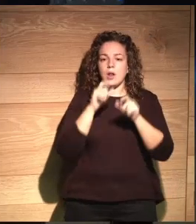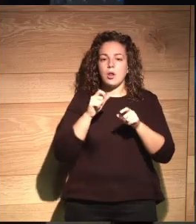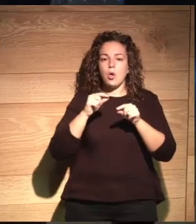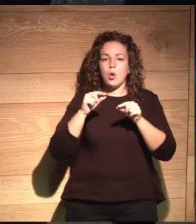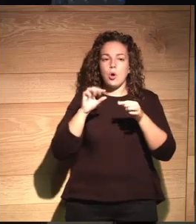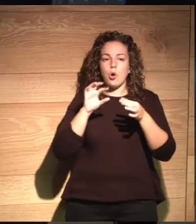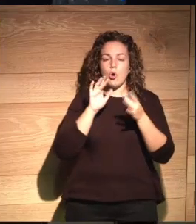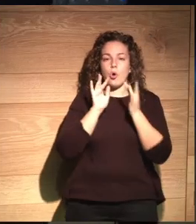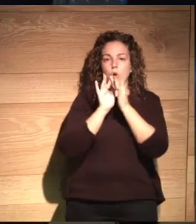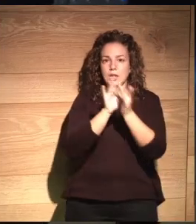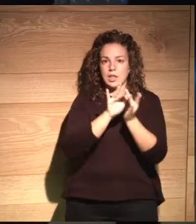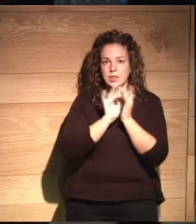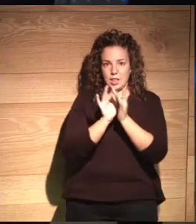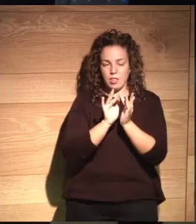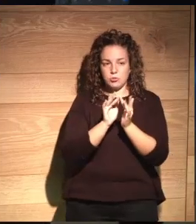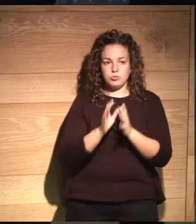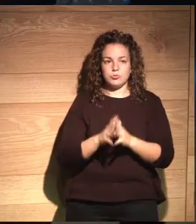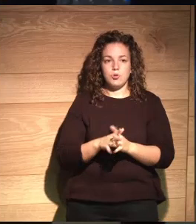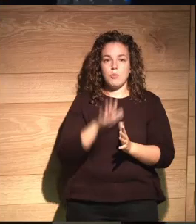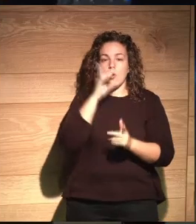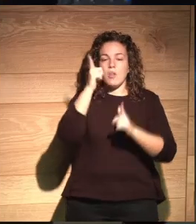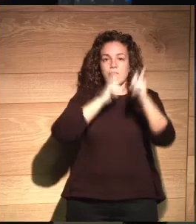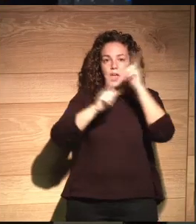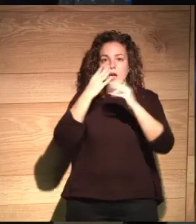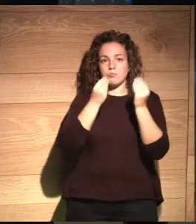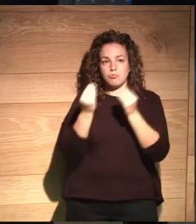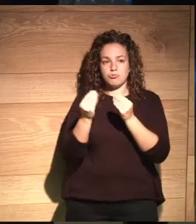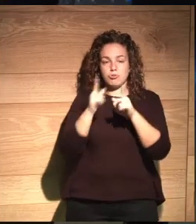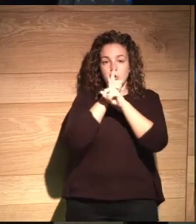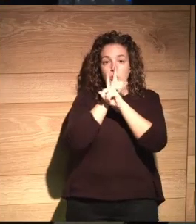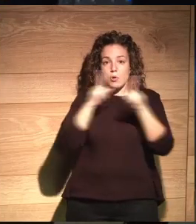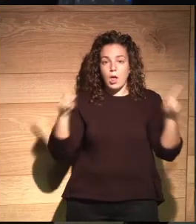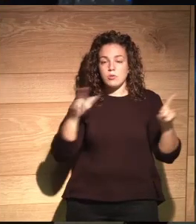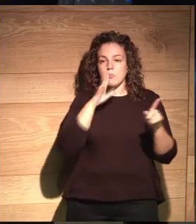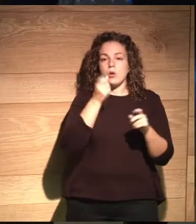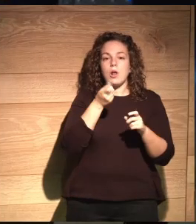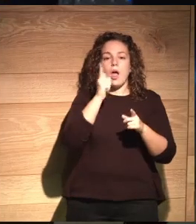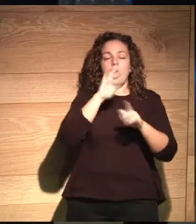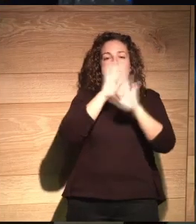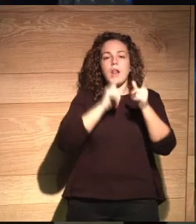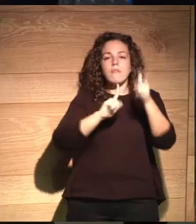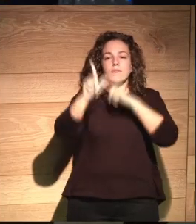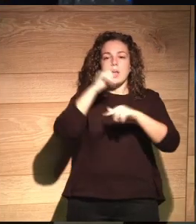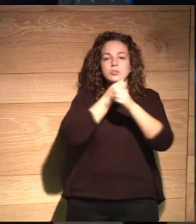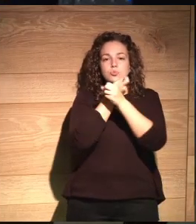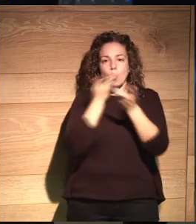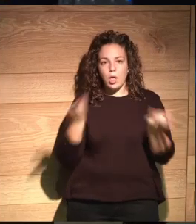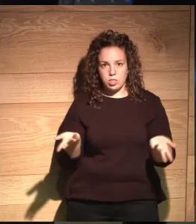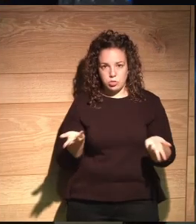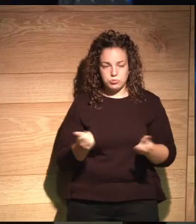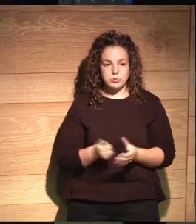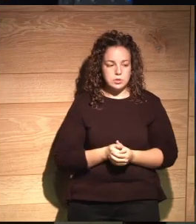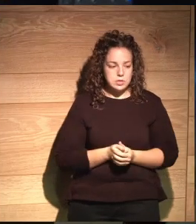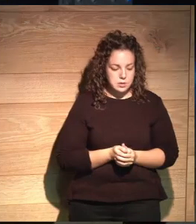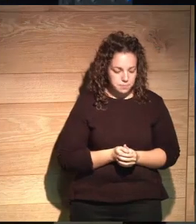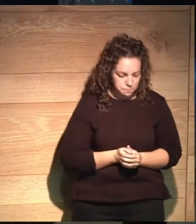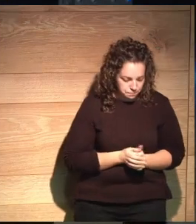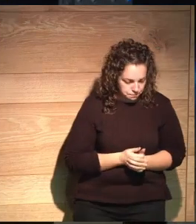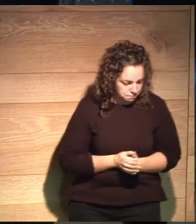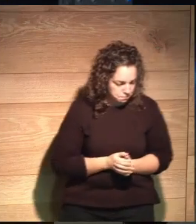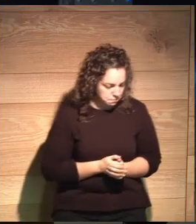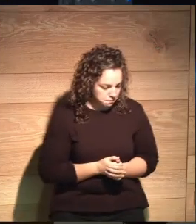cientos de miles de amd de viajes en durante todo el año cuántos viajes se podrían compartir de estos entonces si nos vamos al punto de